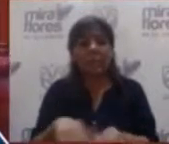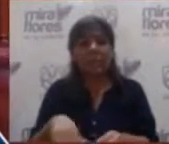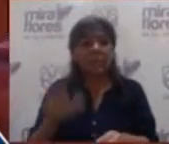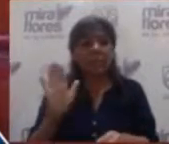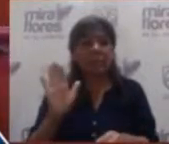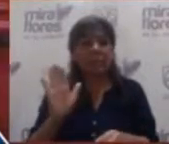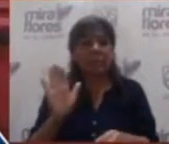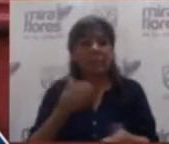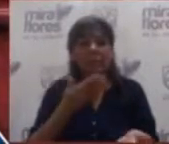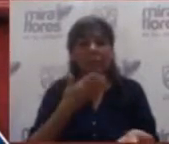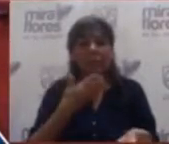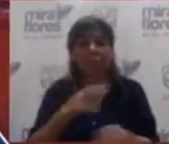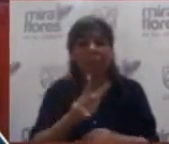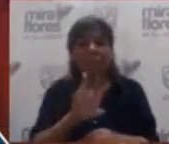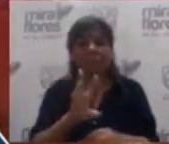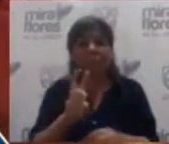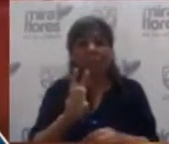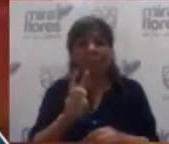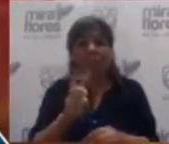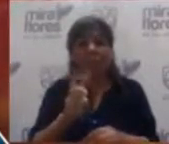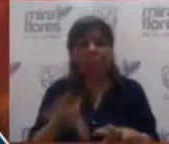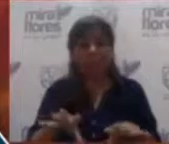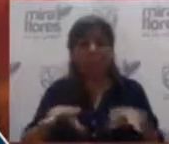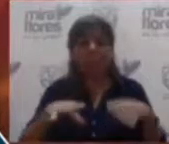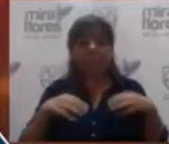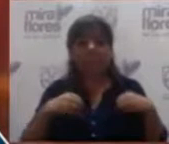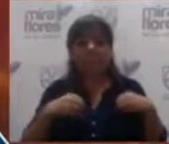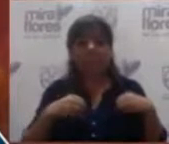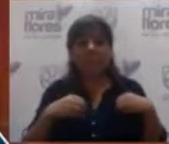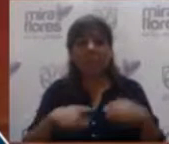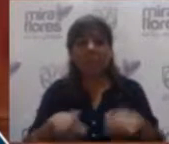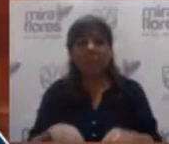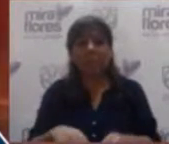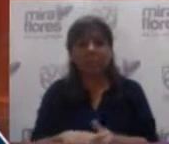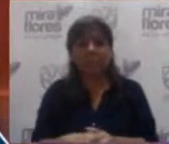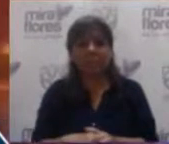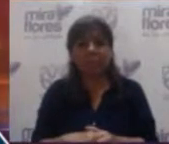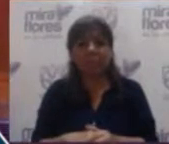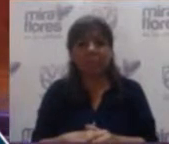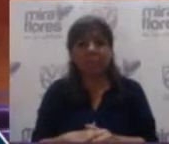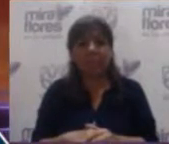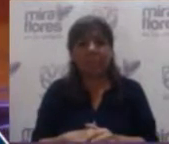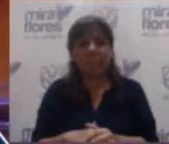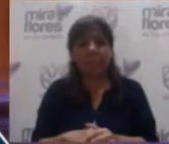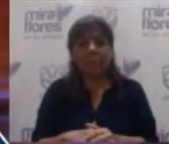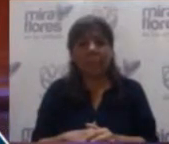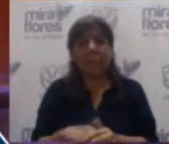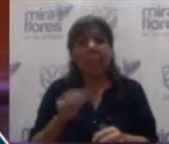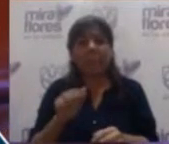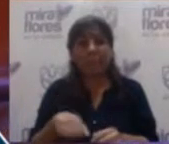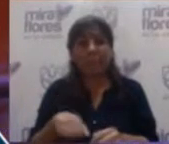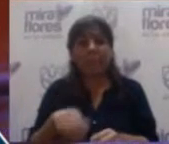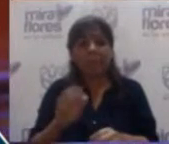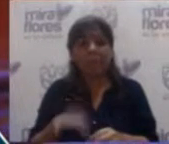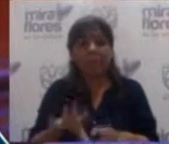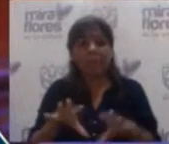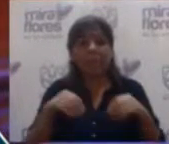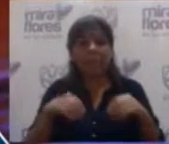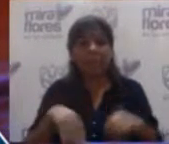fecha 26, síganse a expresarlo en señal de conformidad. Se ha aprobado por